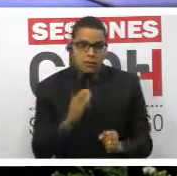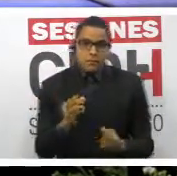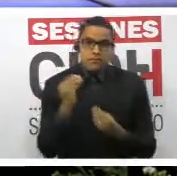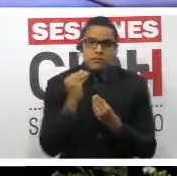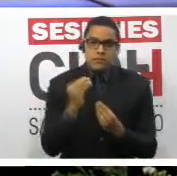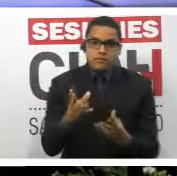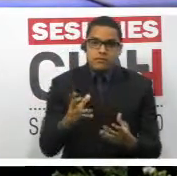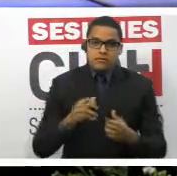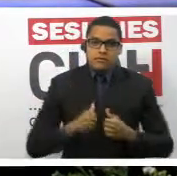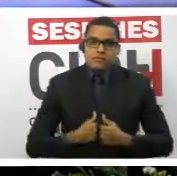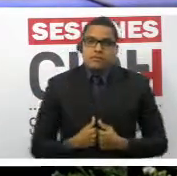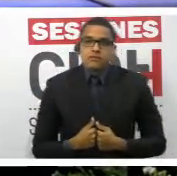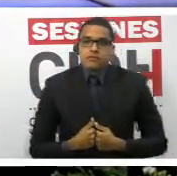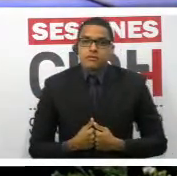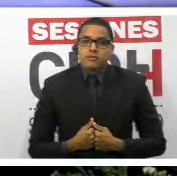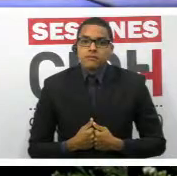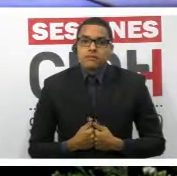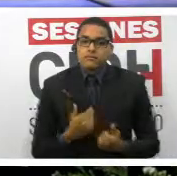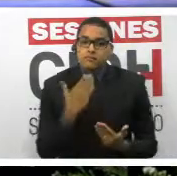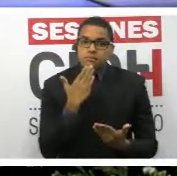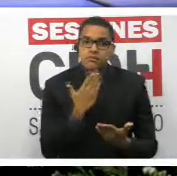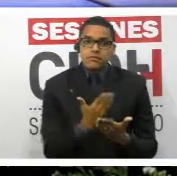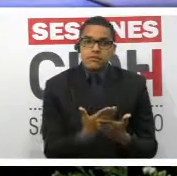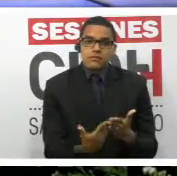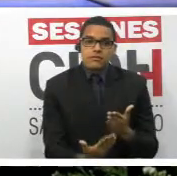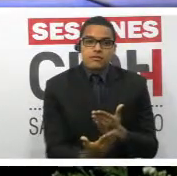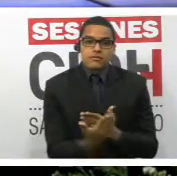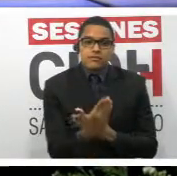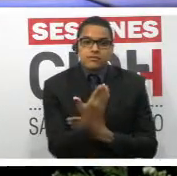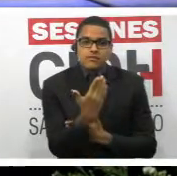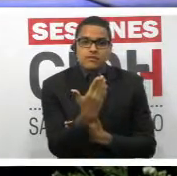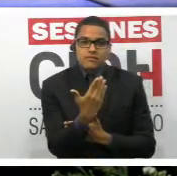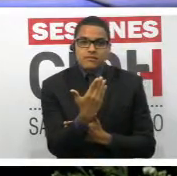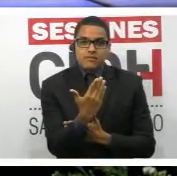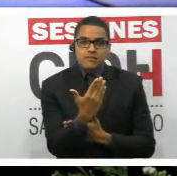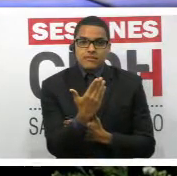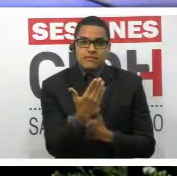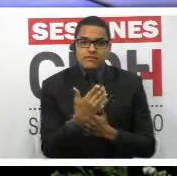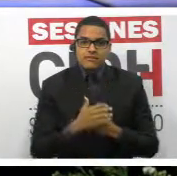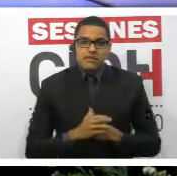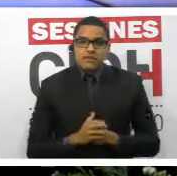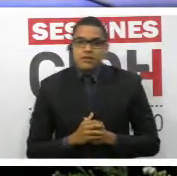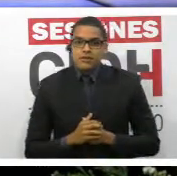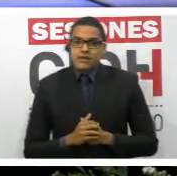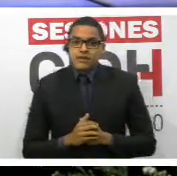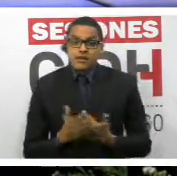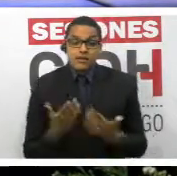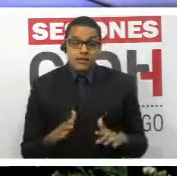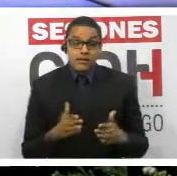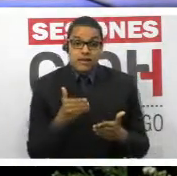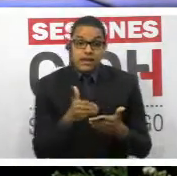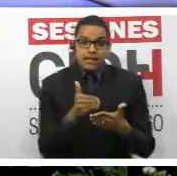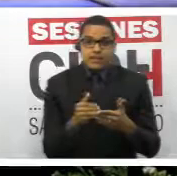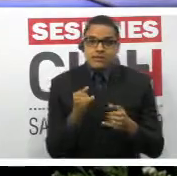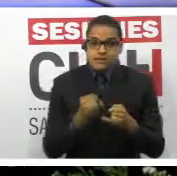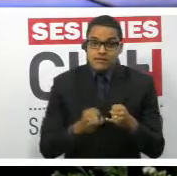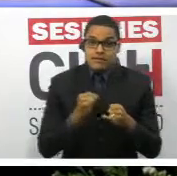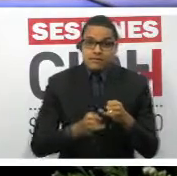bueno muy muy buenos días todavía pero ya como que estamos en esta recta final